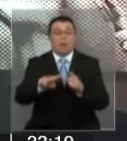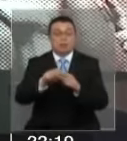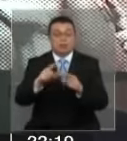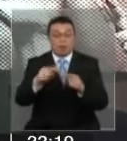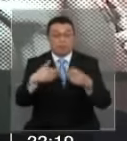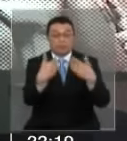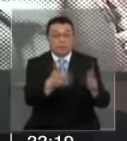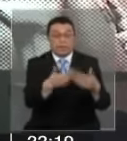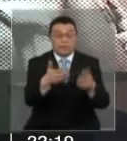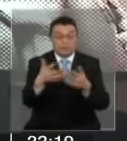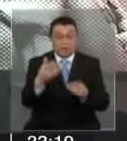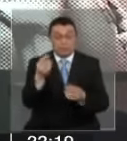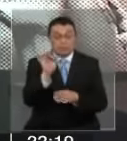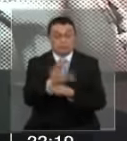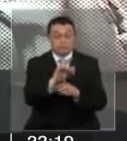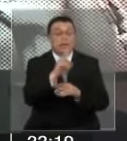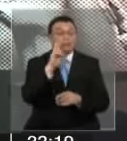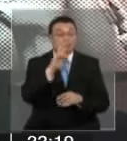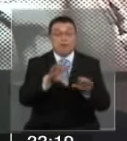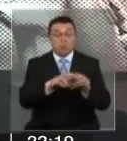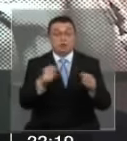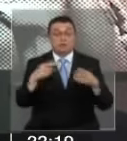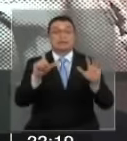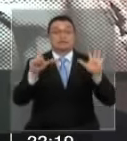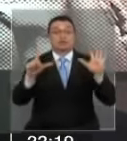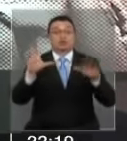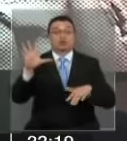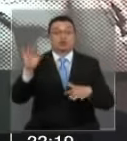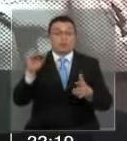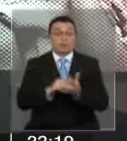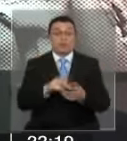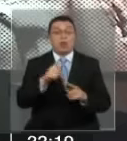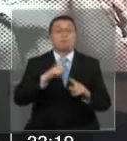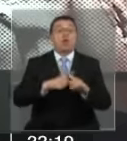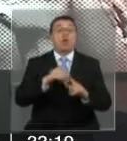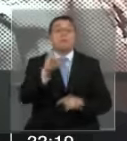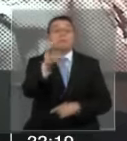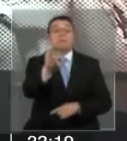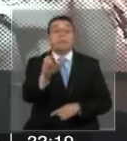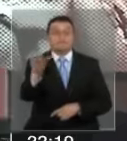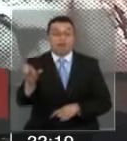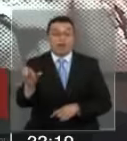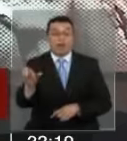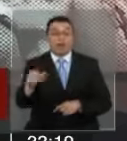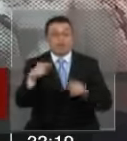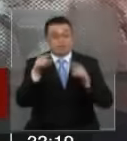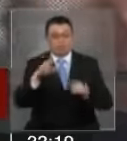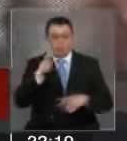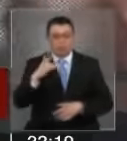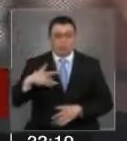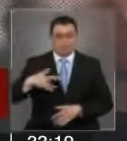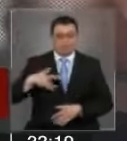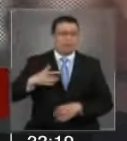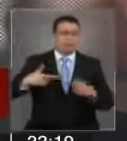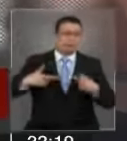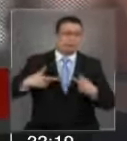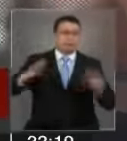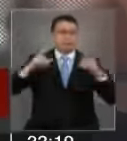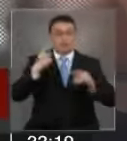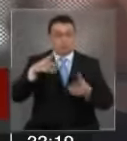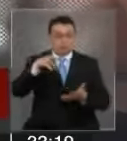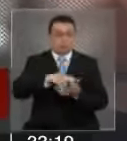ofreciendo, sino que entregando directamente a un sin acuerdo 750.000 pesos por persona. Pero da muestra de una insensibilidad con respecto a lo que ocurría en